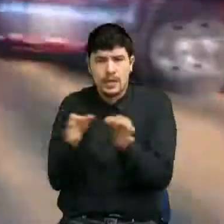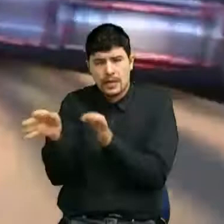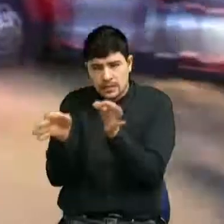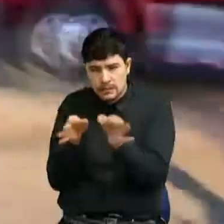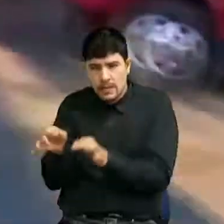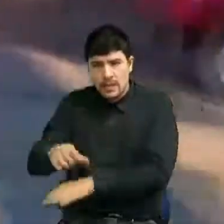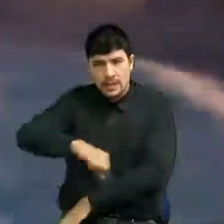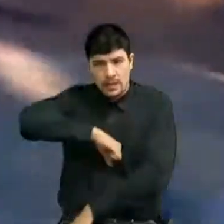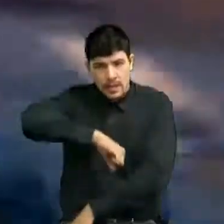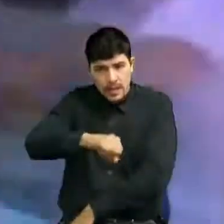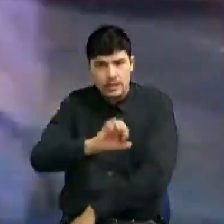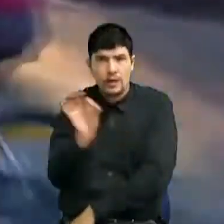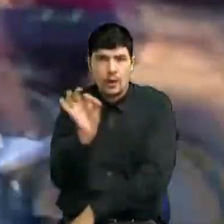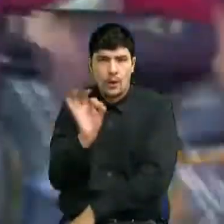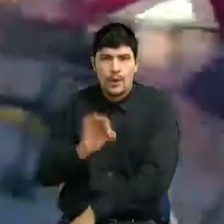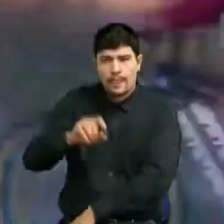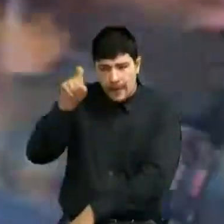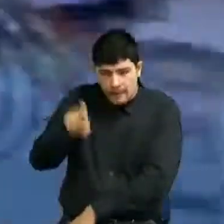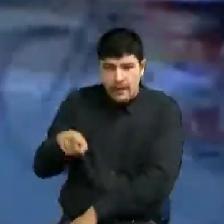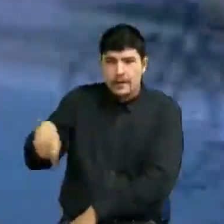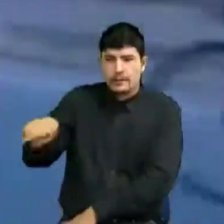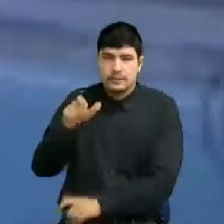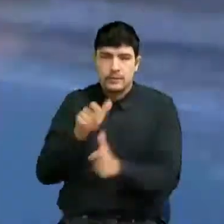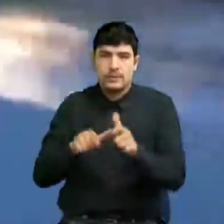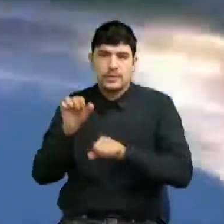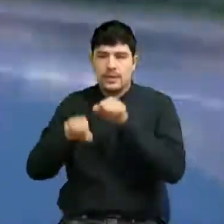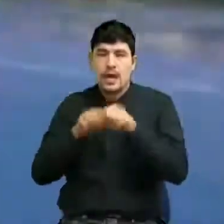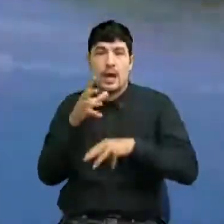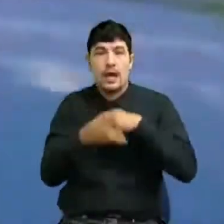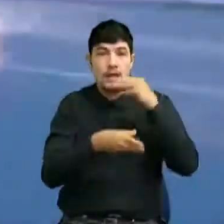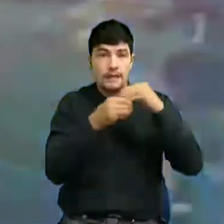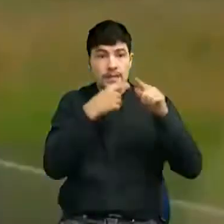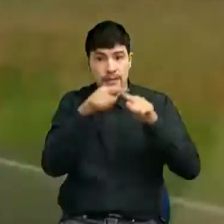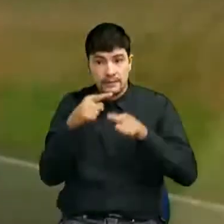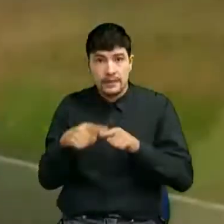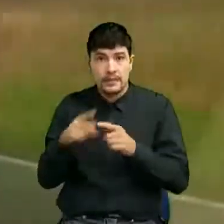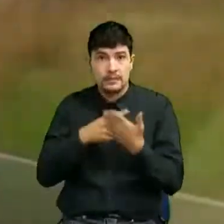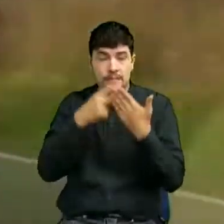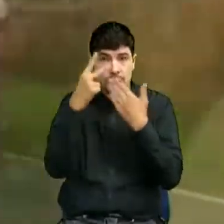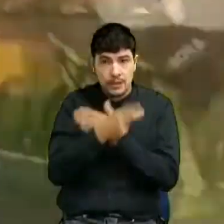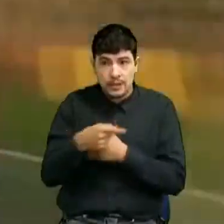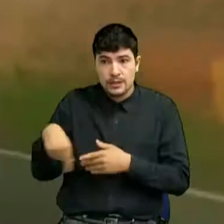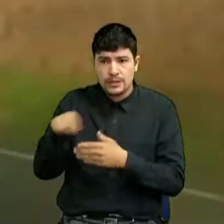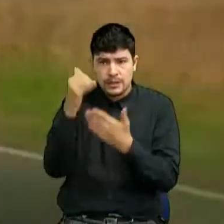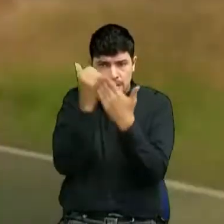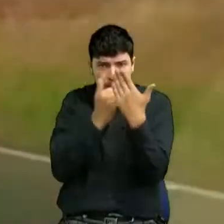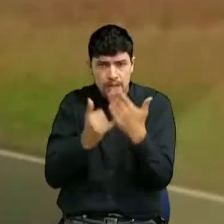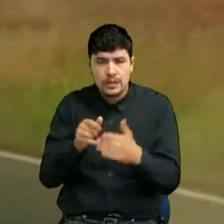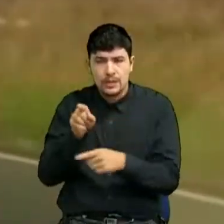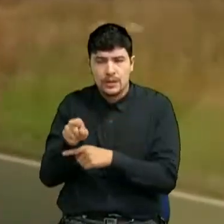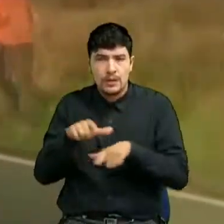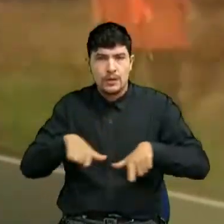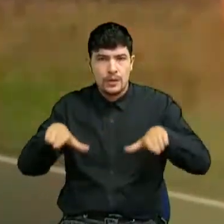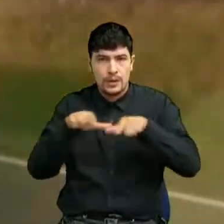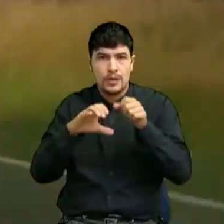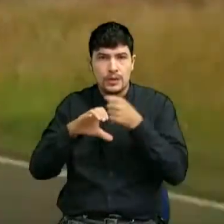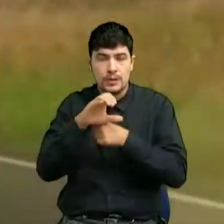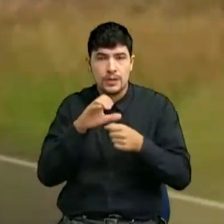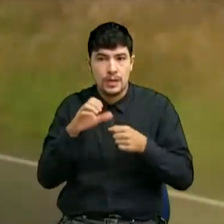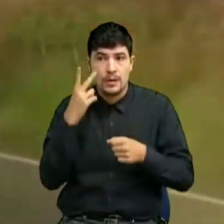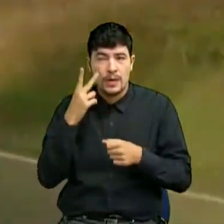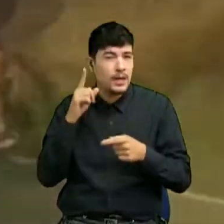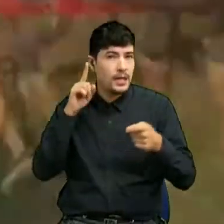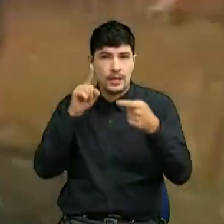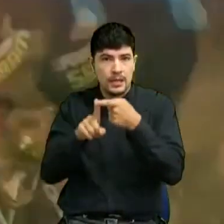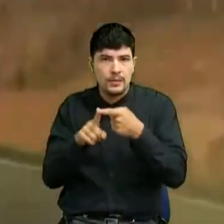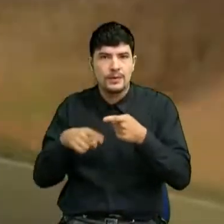y deberes de los ciclistas. Entre otros proyectos está el diseño de un laboratorio de ciudad móvil con el objetivo de generar